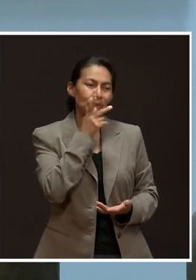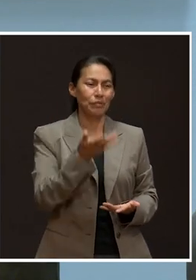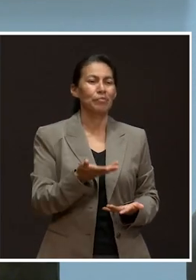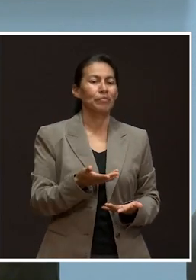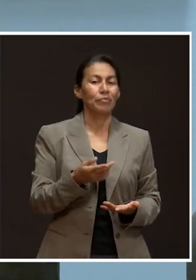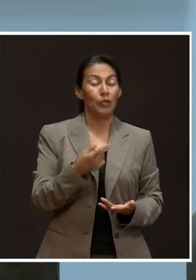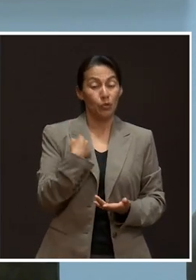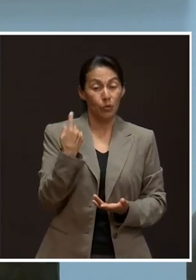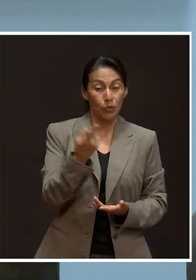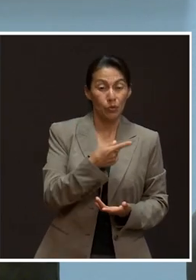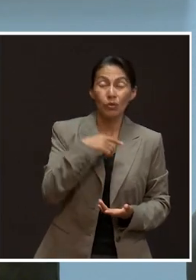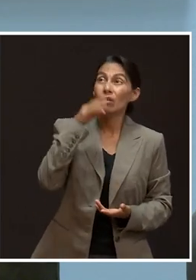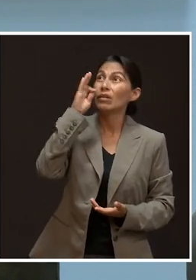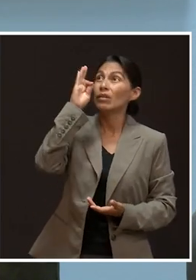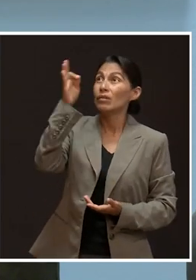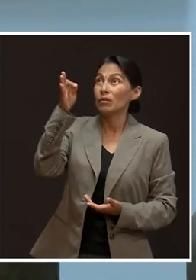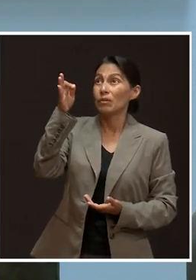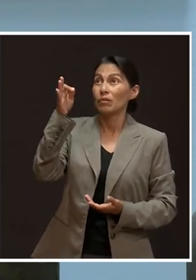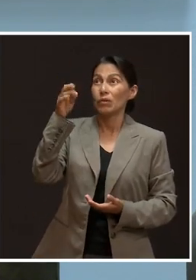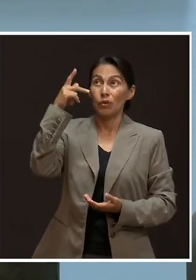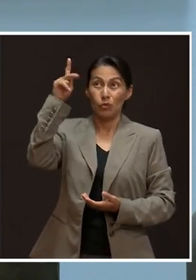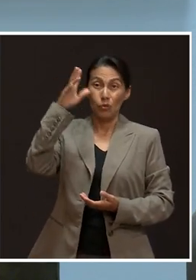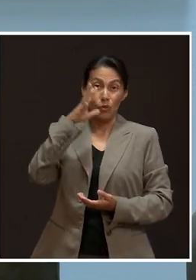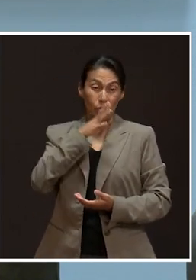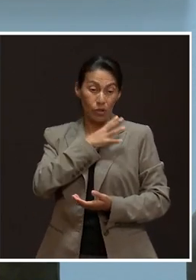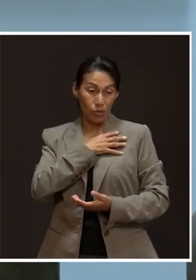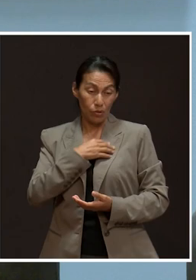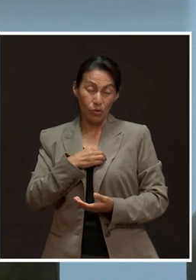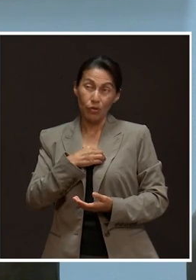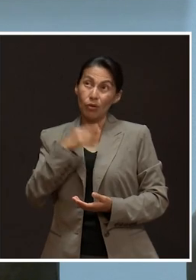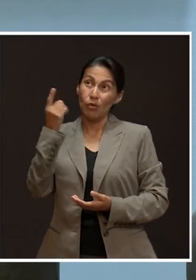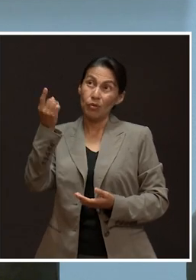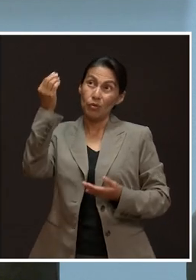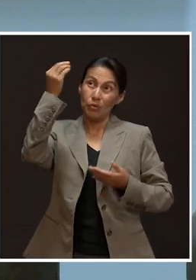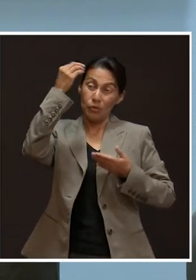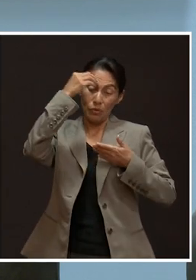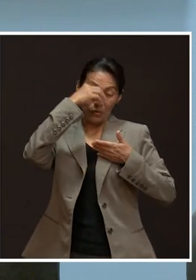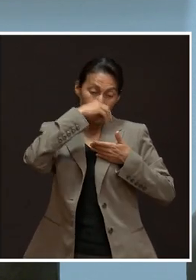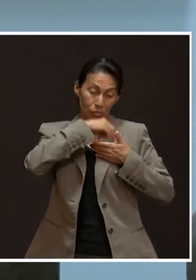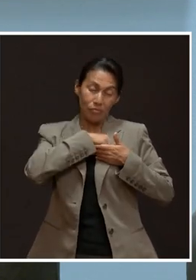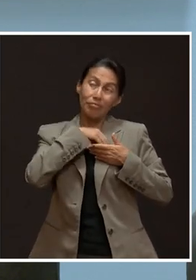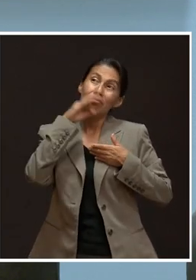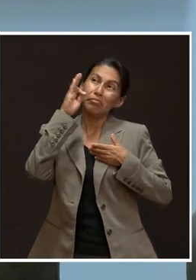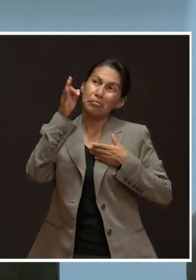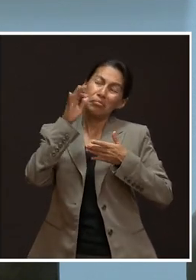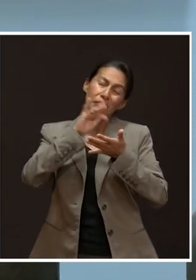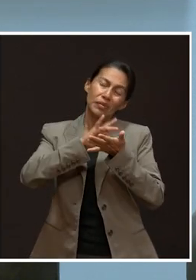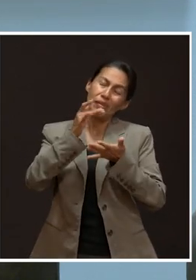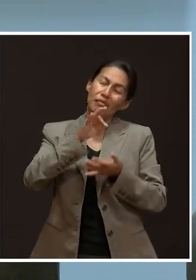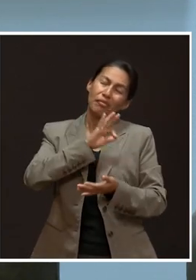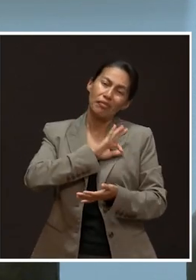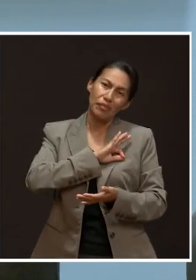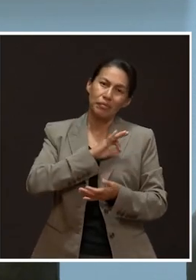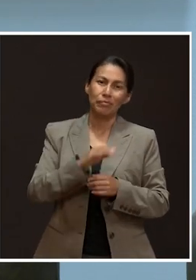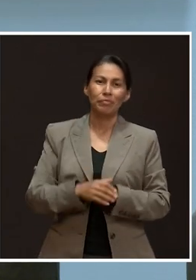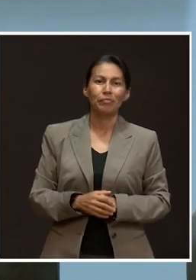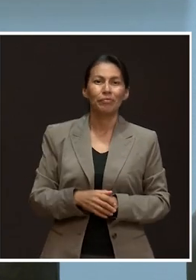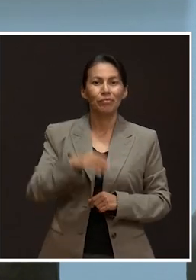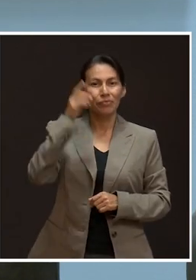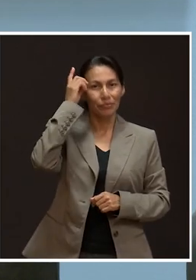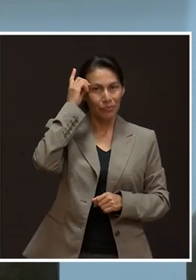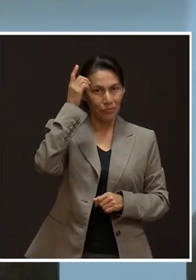todos nosotros, y lo hemos aceptado a su Hijo, nuestro corazón, por fe. Así que, Dios, al